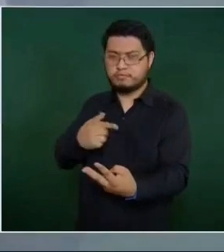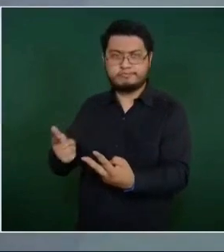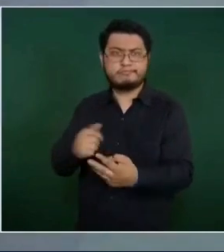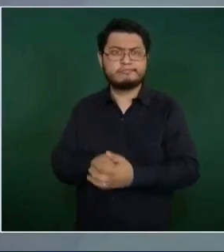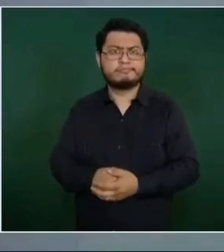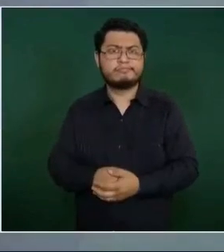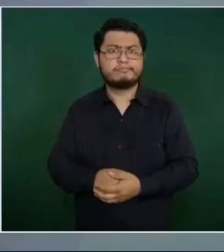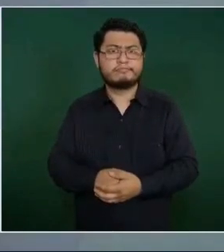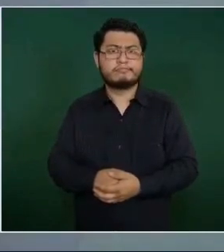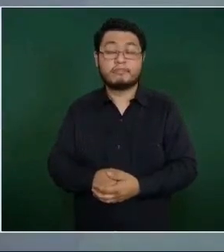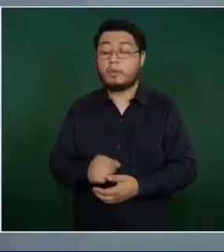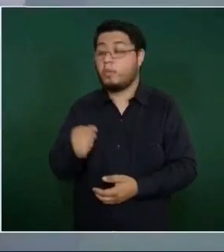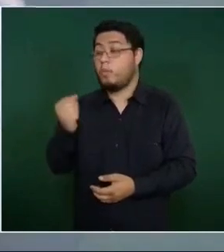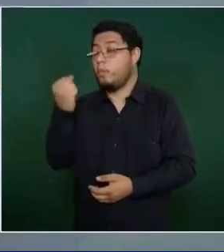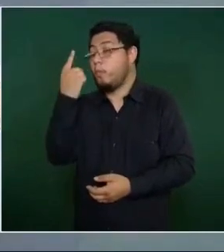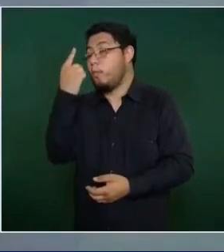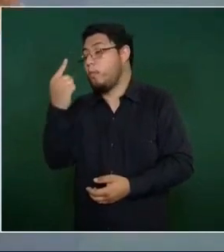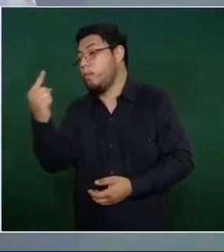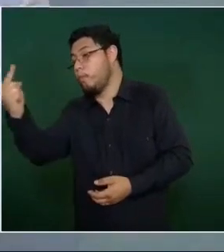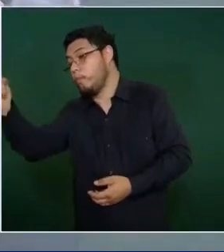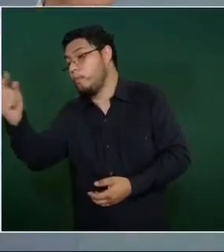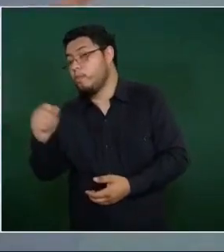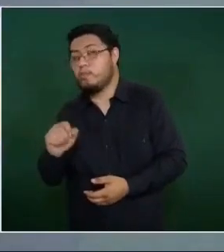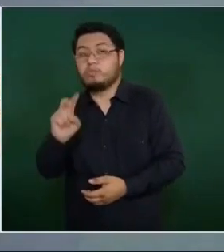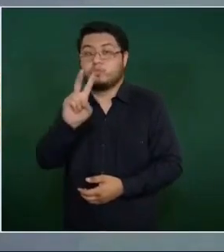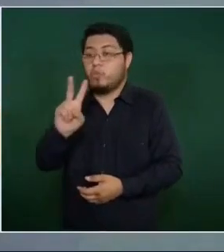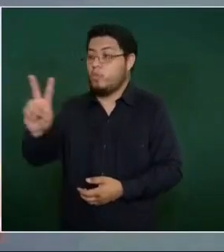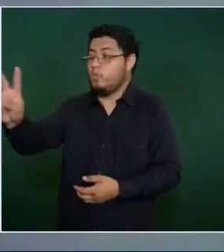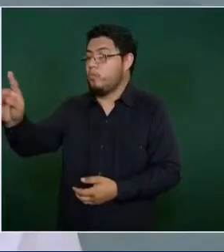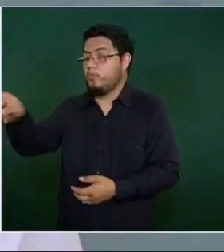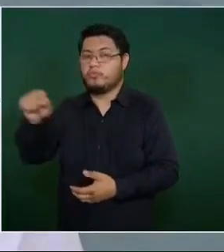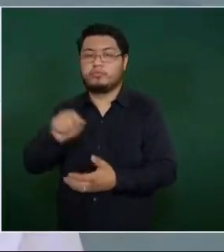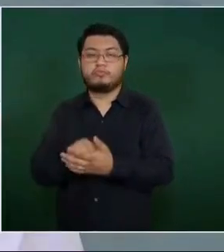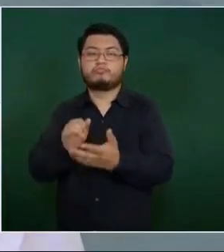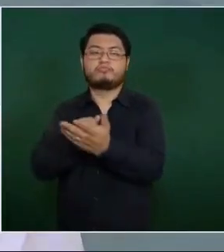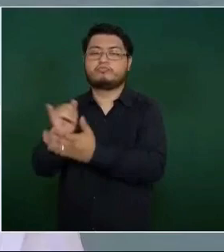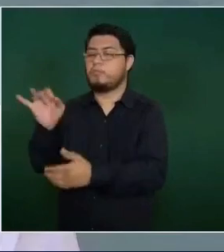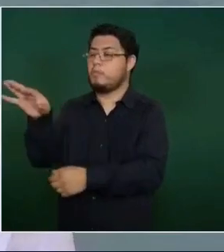y uno por allá, o doce.